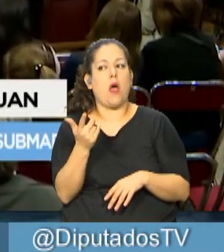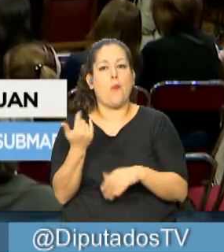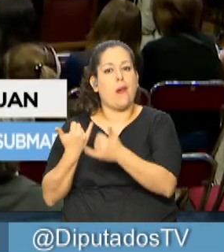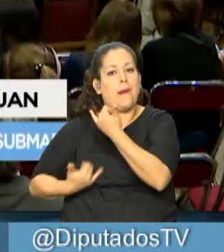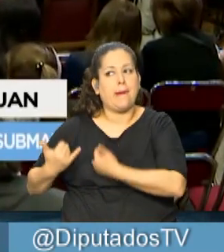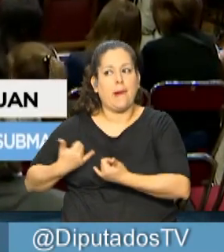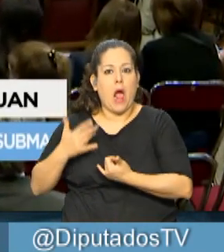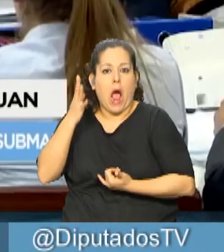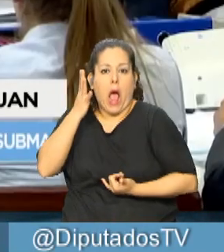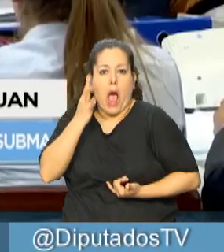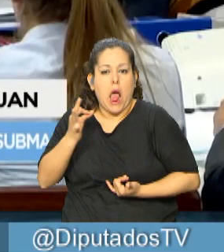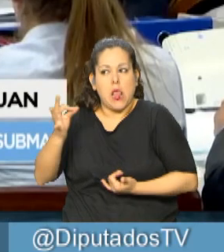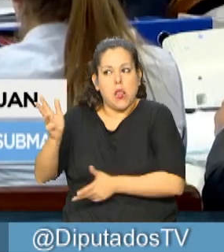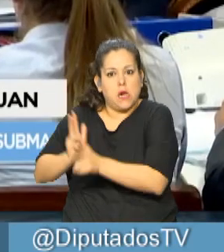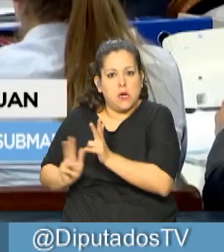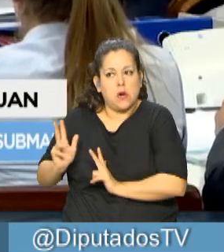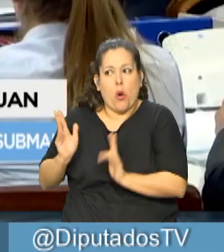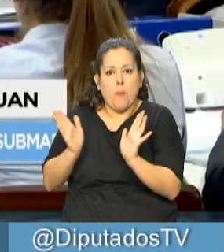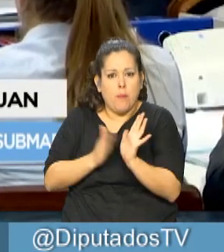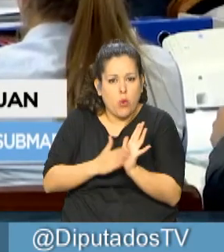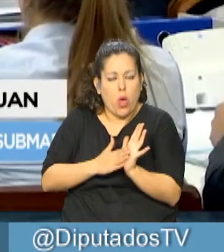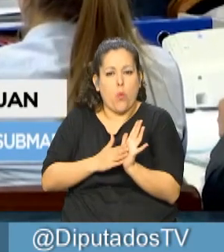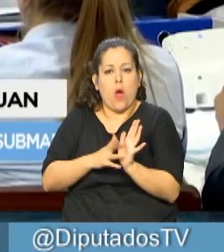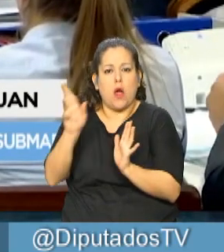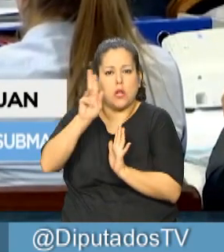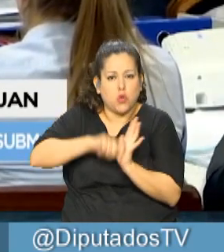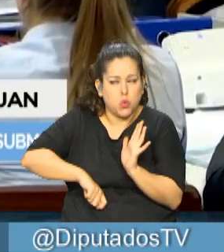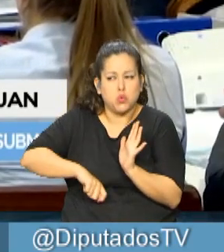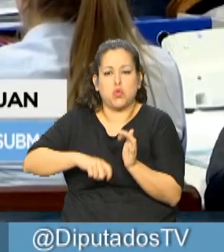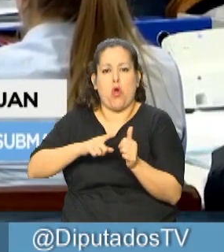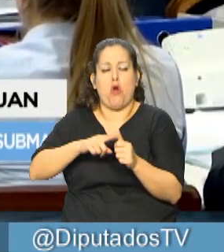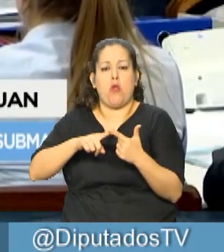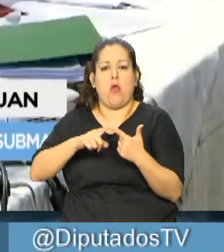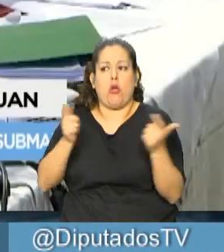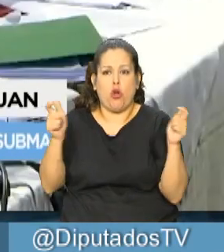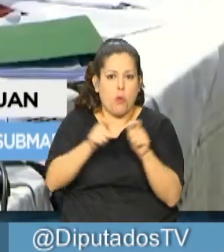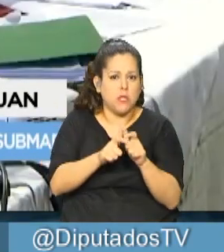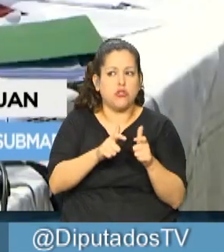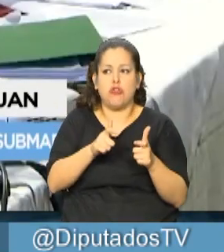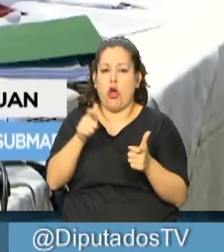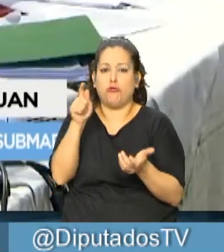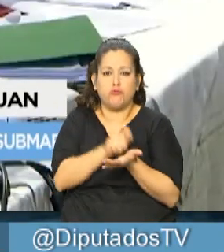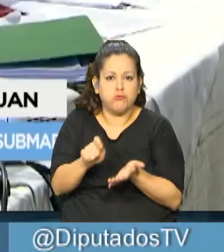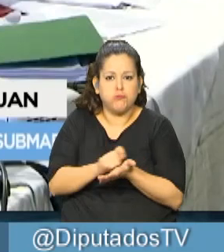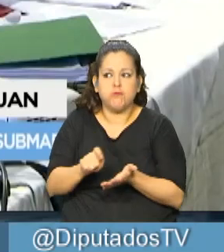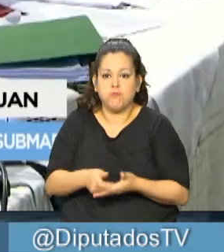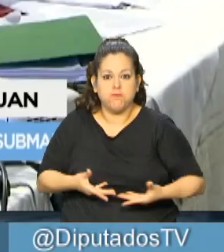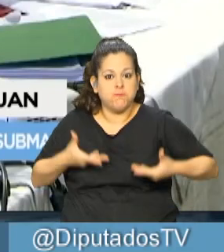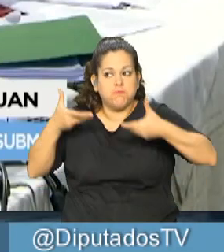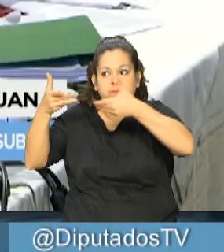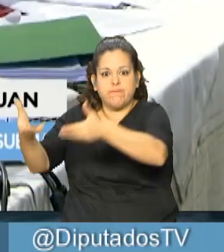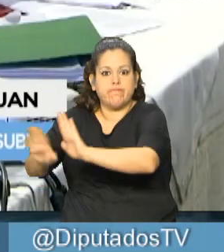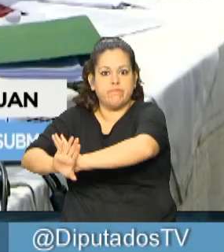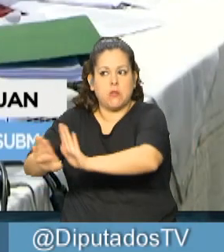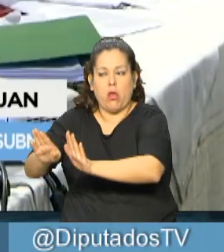adelantos después de todas las pruebas y después de la resolución propia de la comisión bicameral, nos parece una deuda que